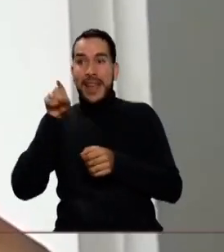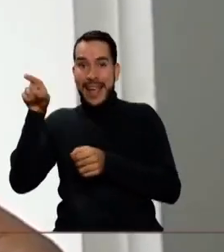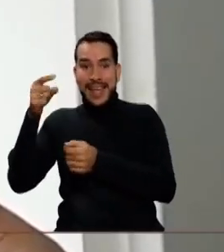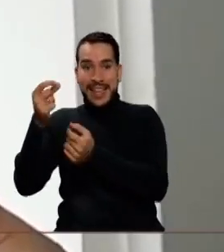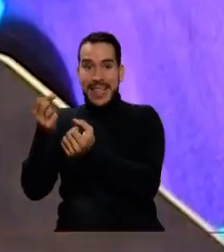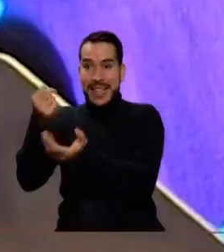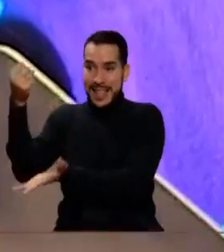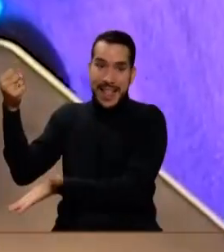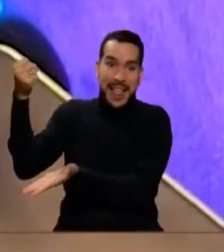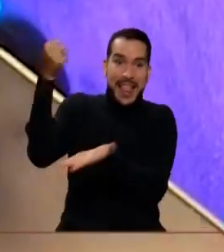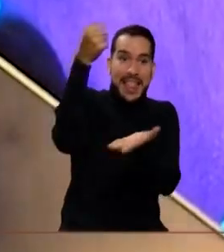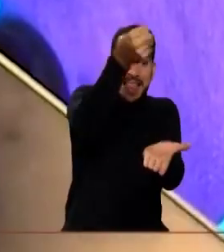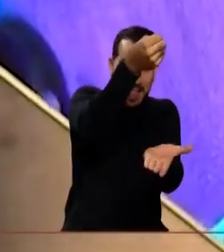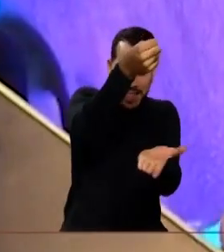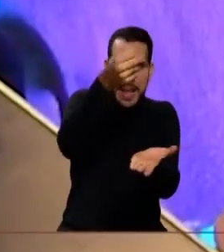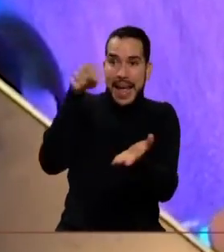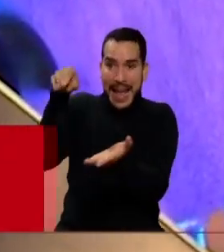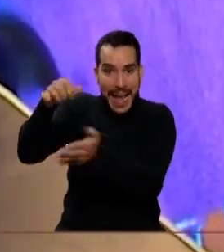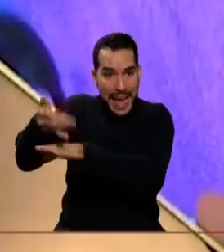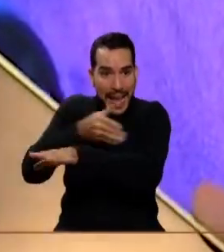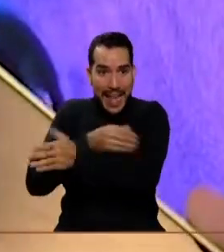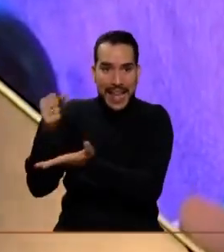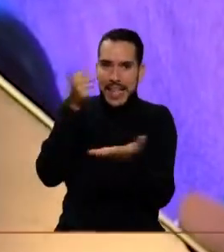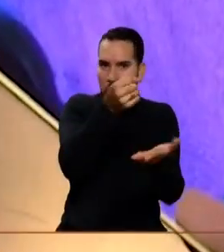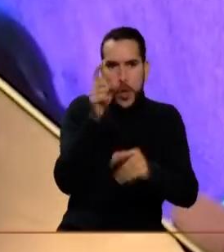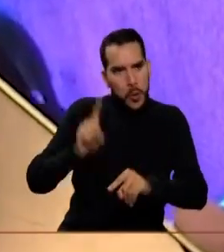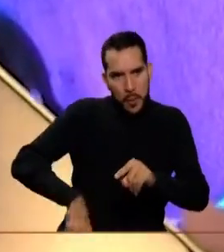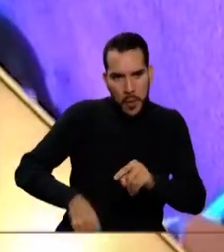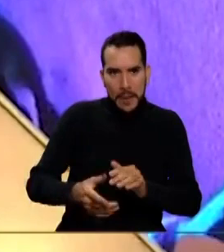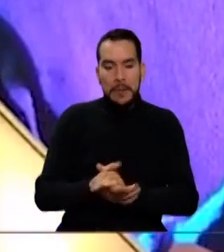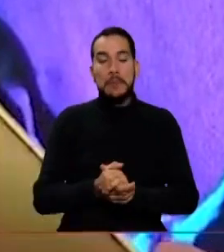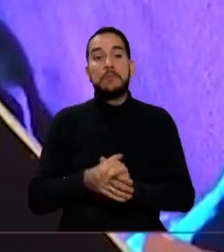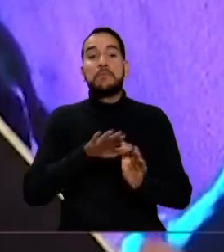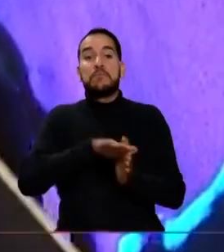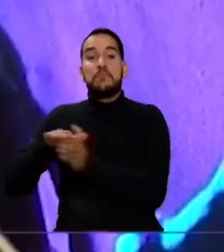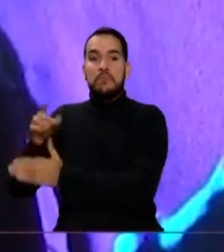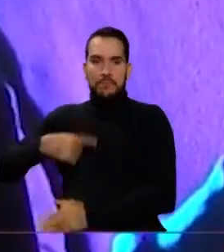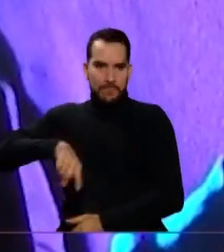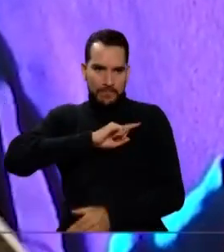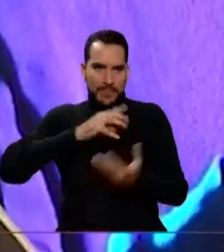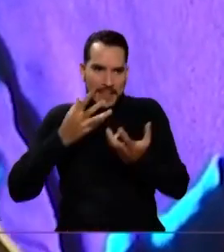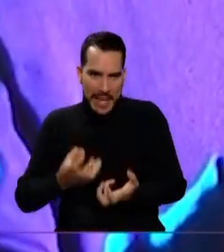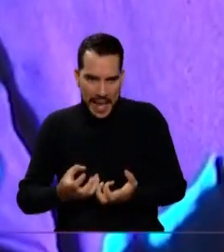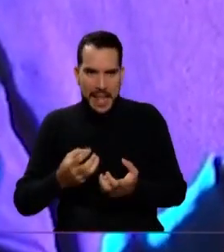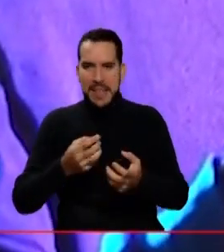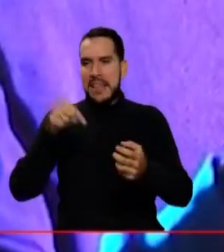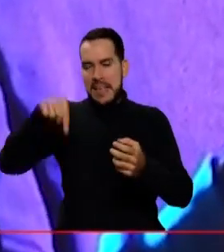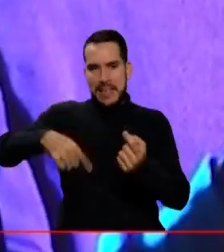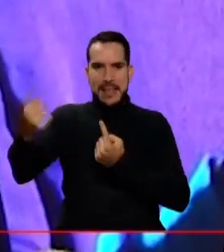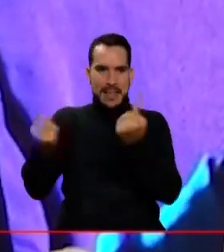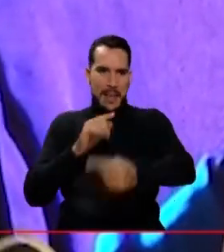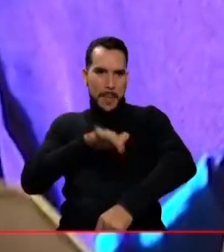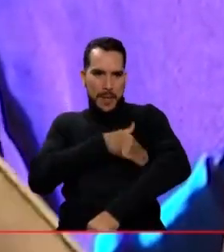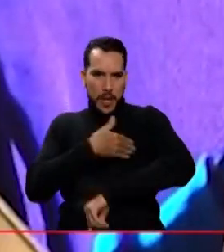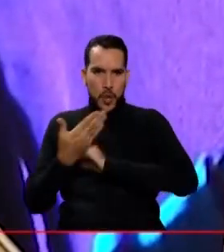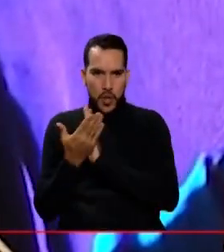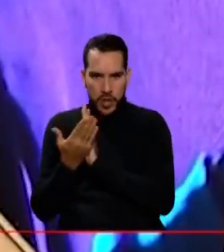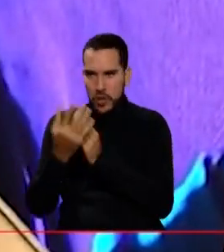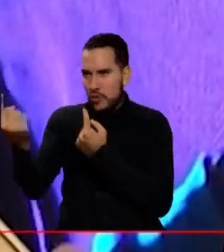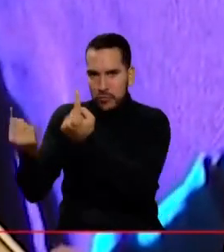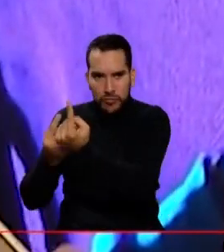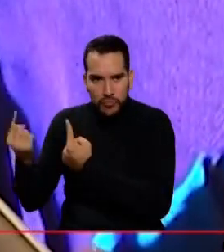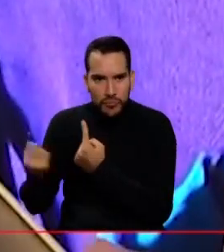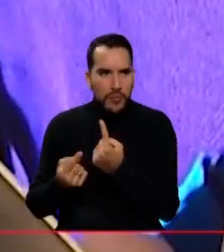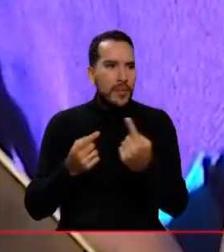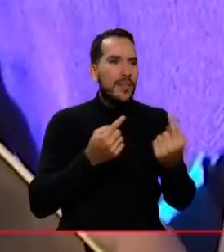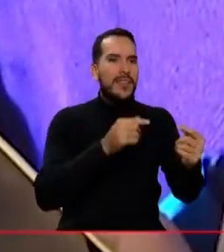Esta es una novedad. De todos los pasos correspondientes que permitan que los equipos que están aquí del Ministerio de Educación, los equipos que están aquí de